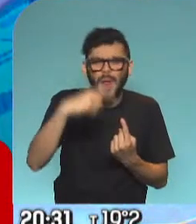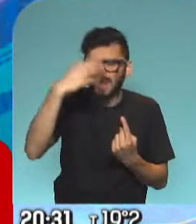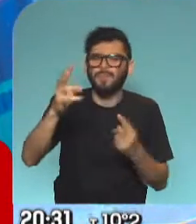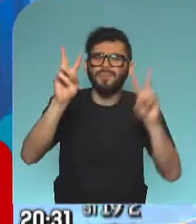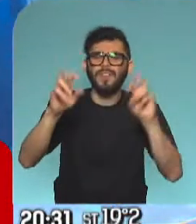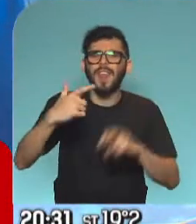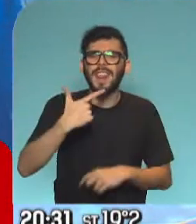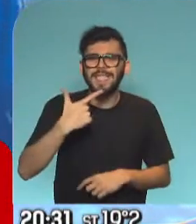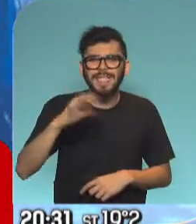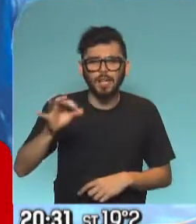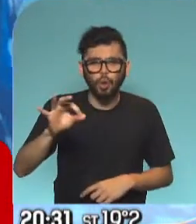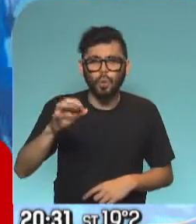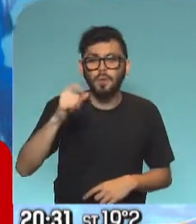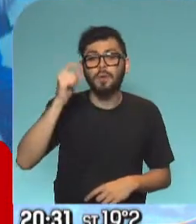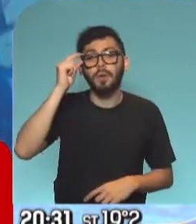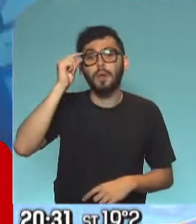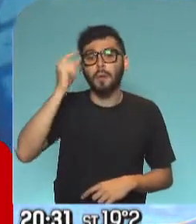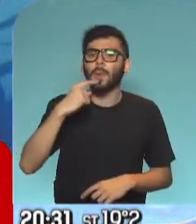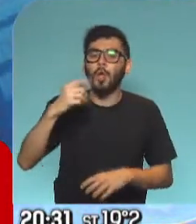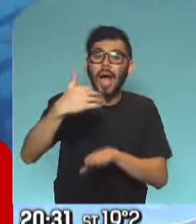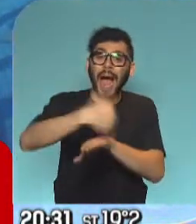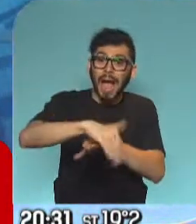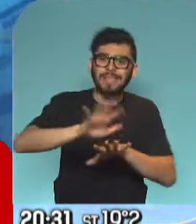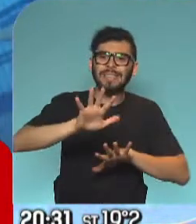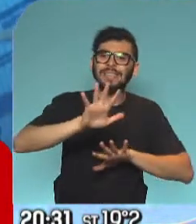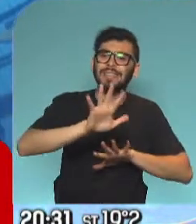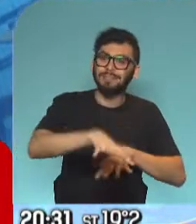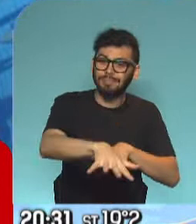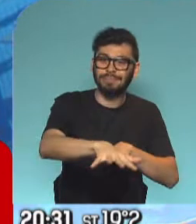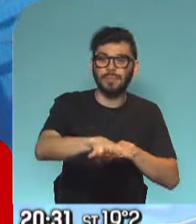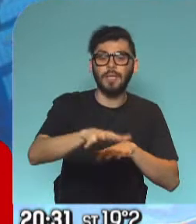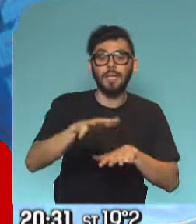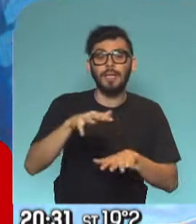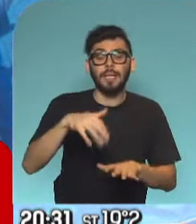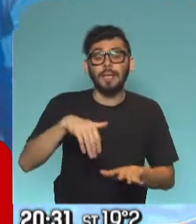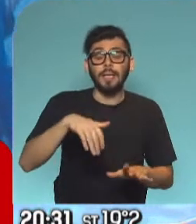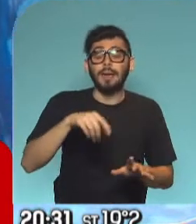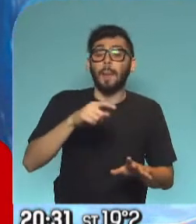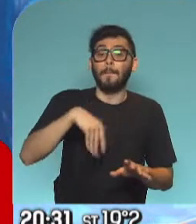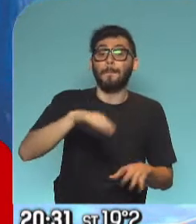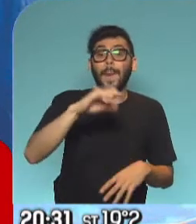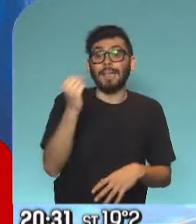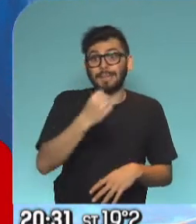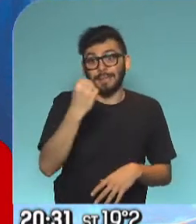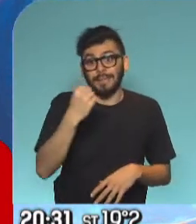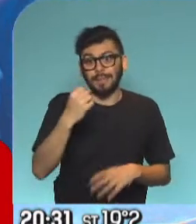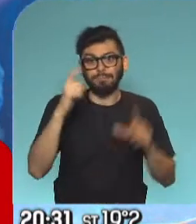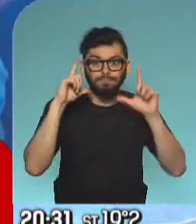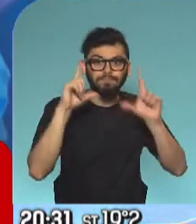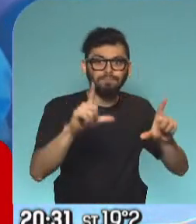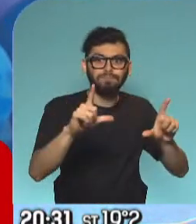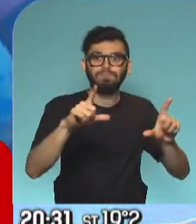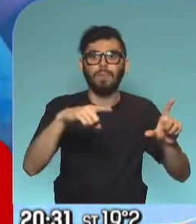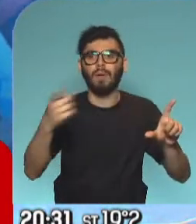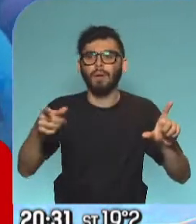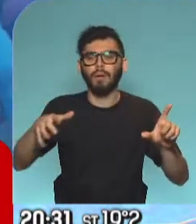impacto de ver una movilización en la calle seguramente sea más importante que ver una gran concurrencia